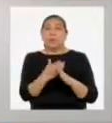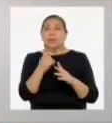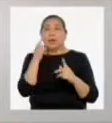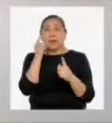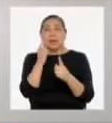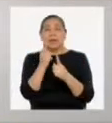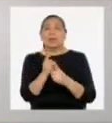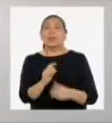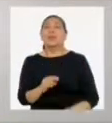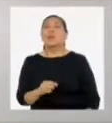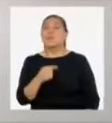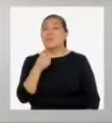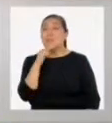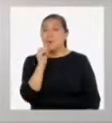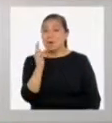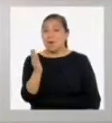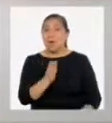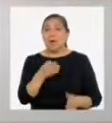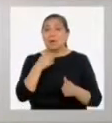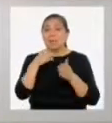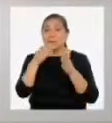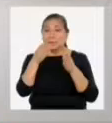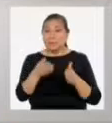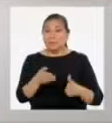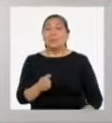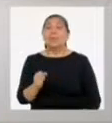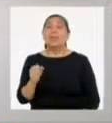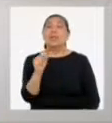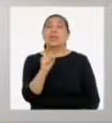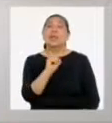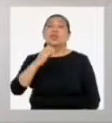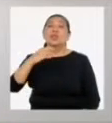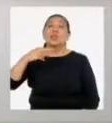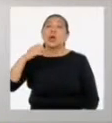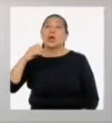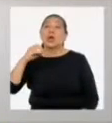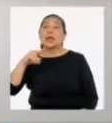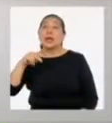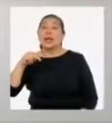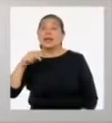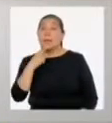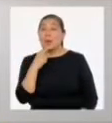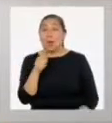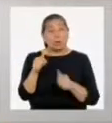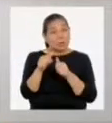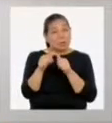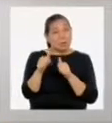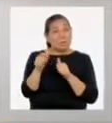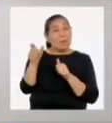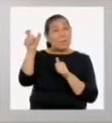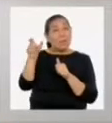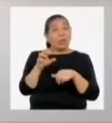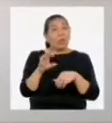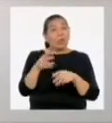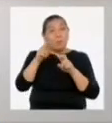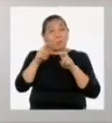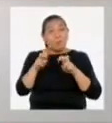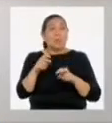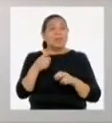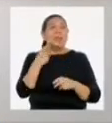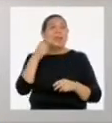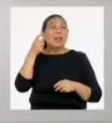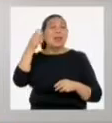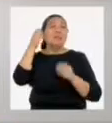entre los objetos que se encontraron en la tumba de la señora de Chornancap, los arqueólogos encontraron un par